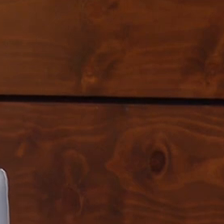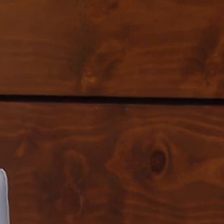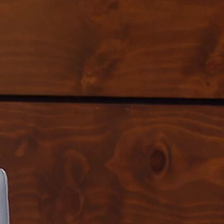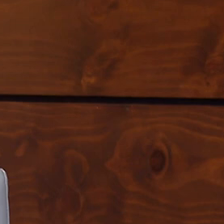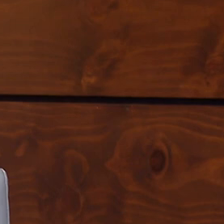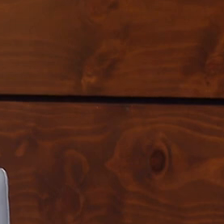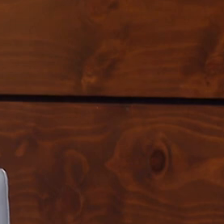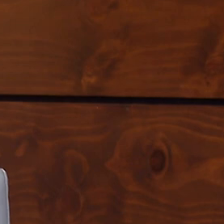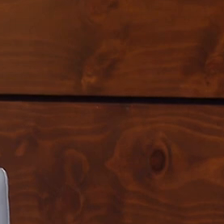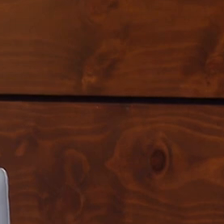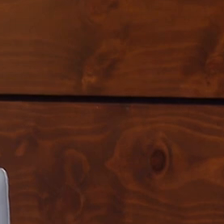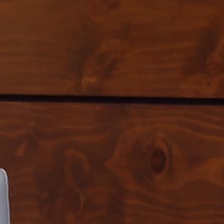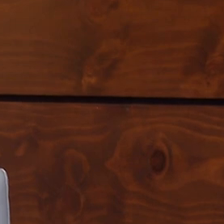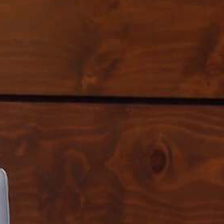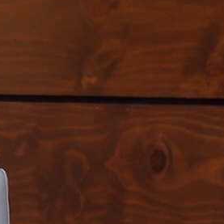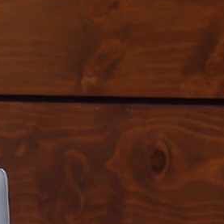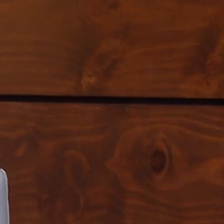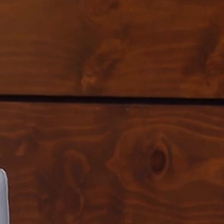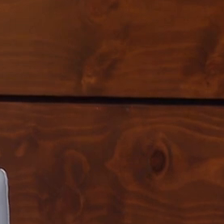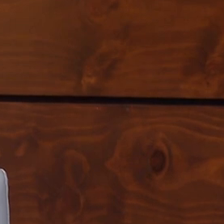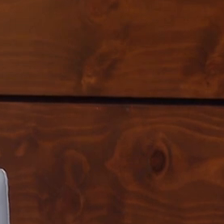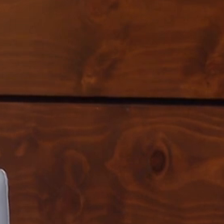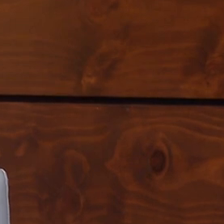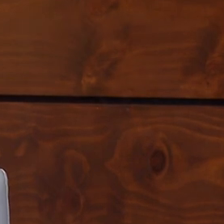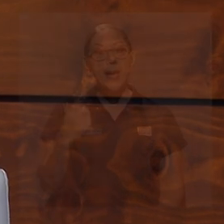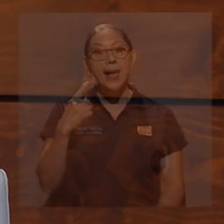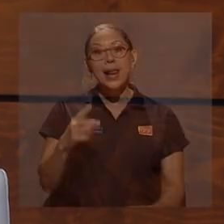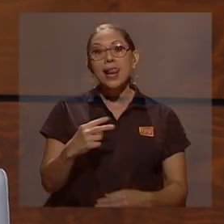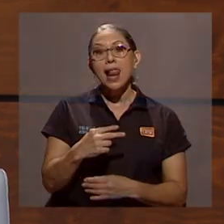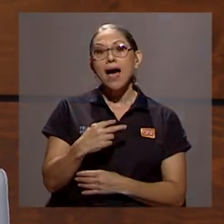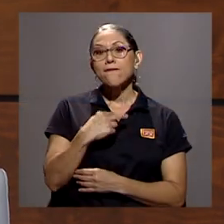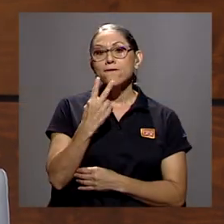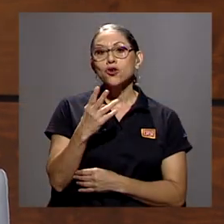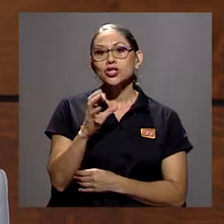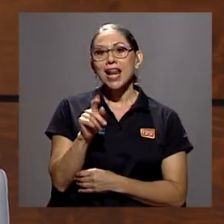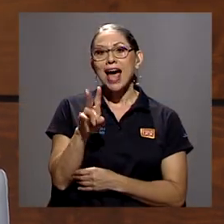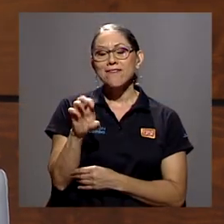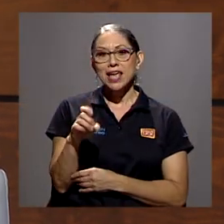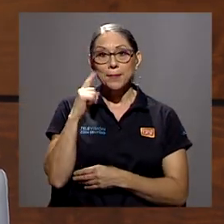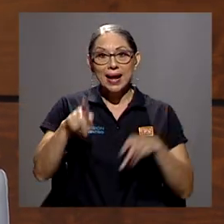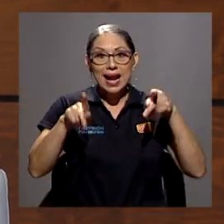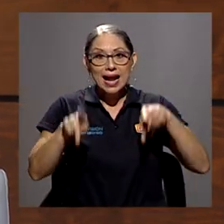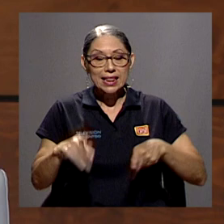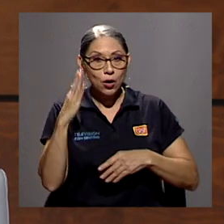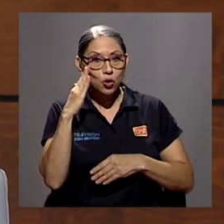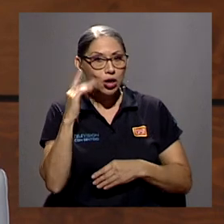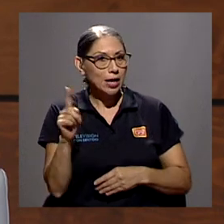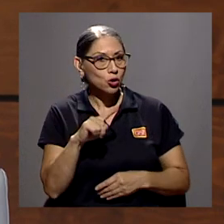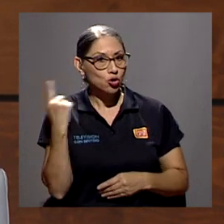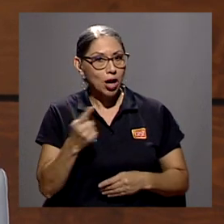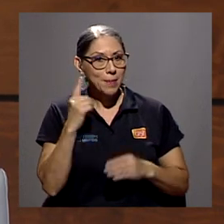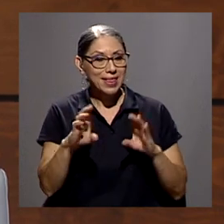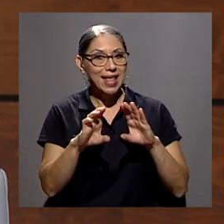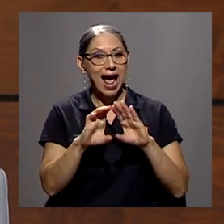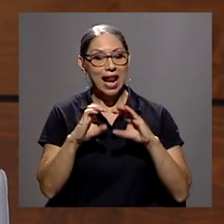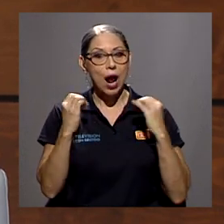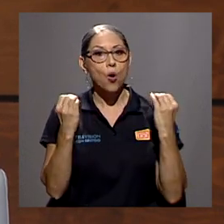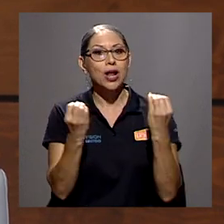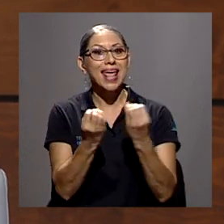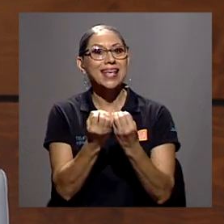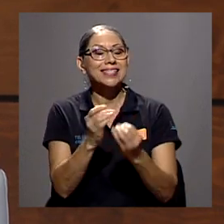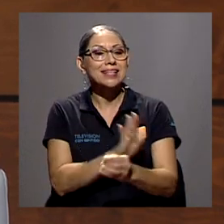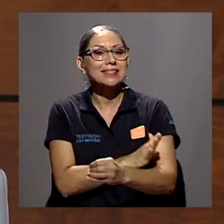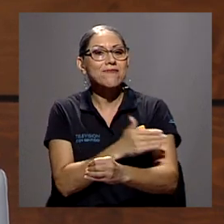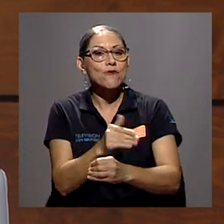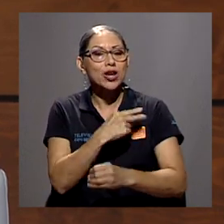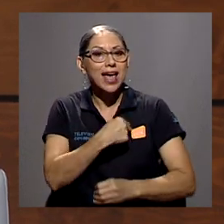para que la gente conozca no solamente a la orquesta sinfónica de heredia sino he tenido la oportunidad sino